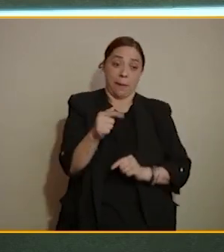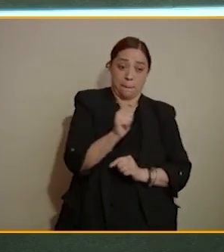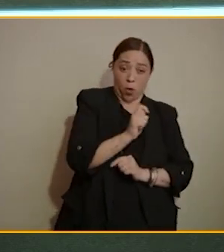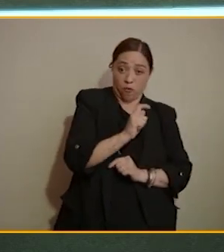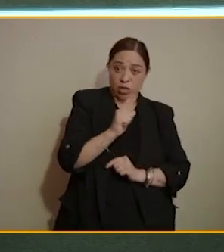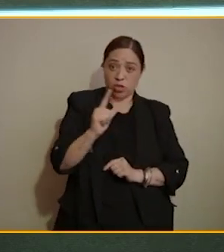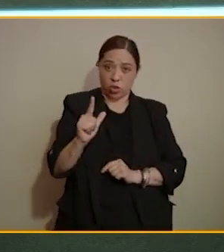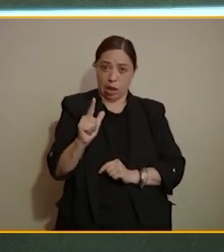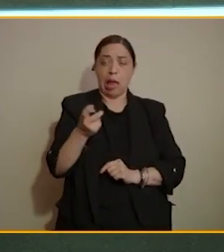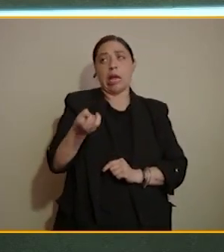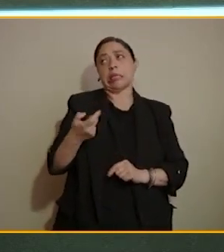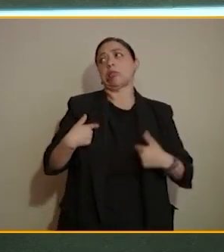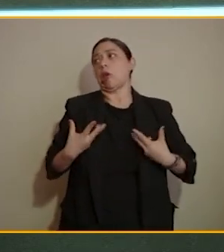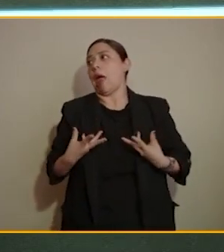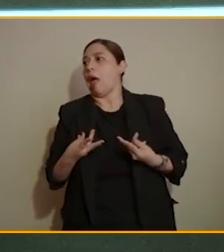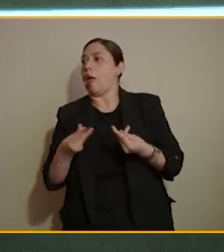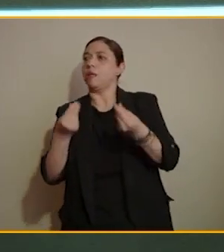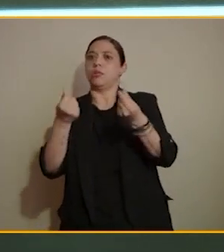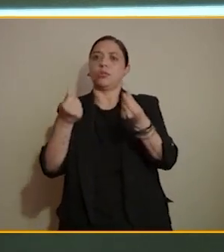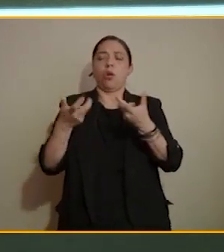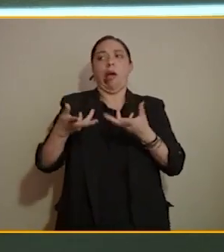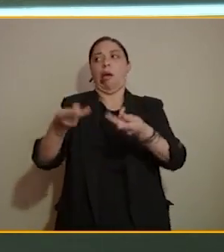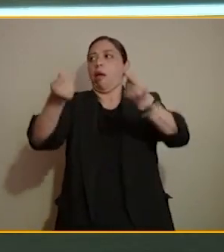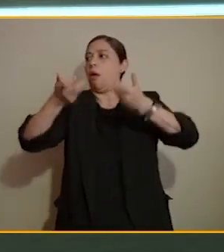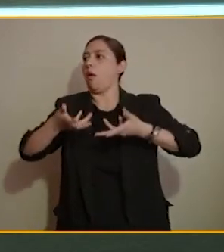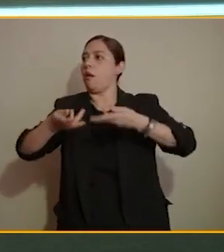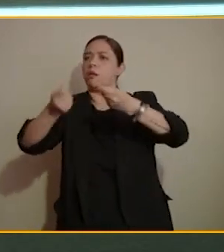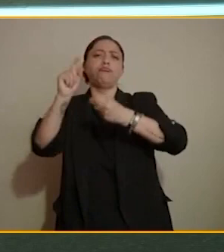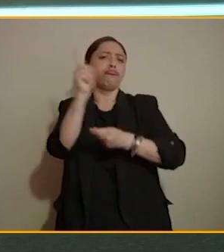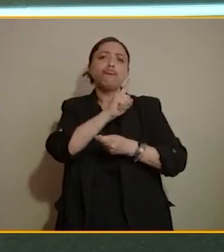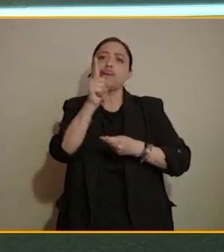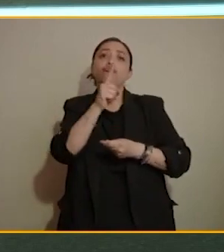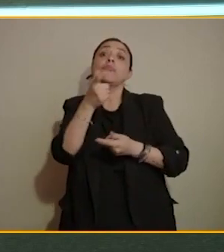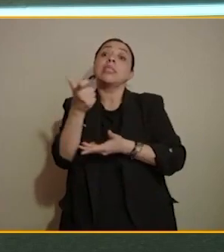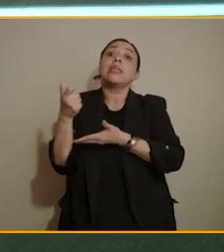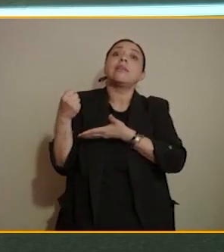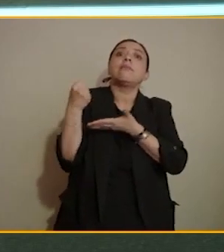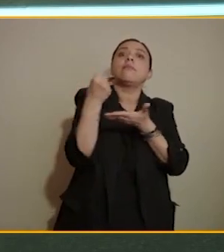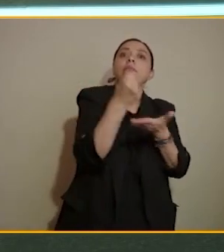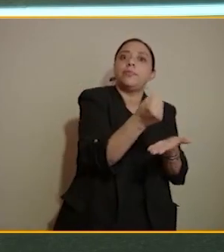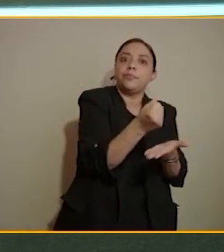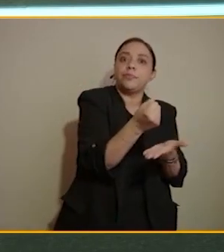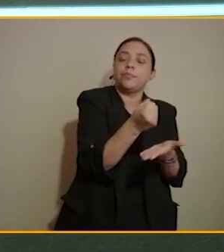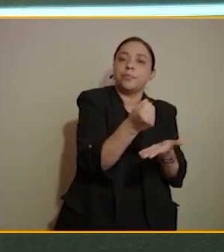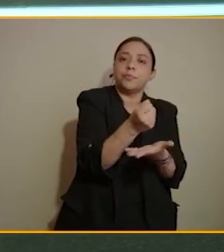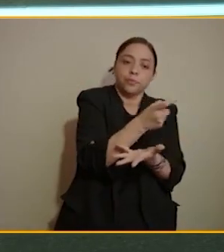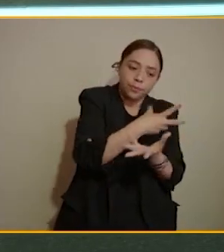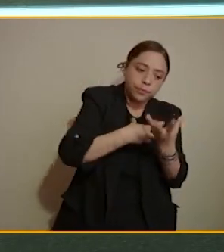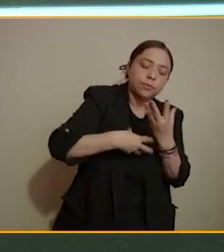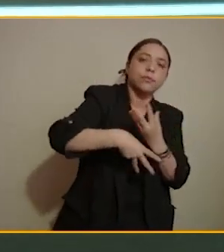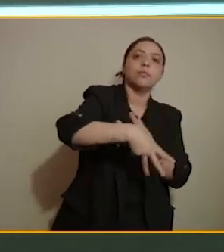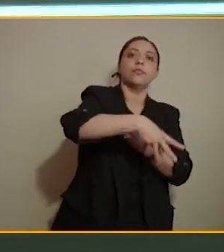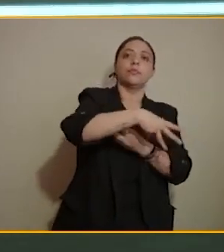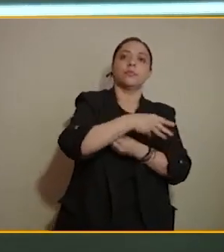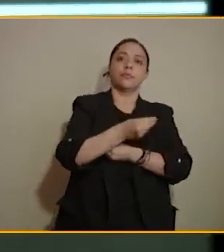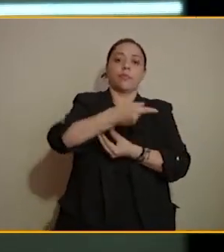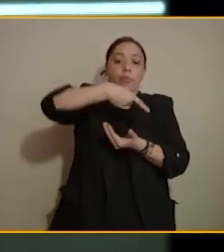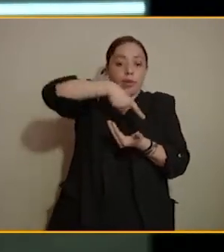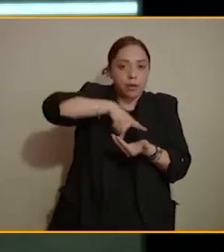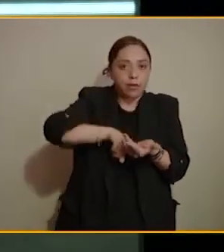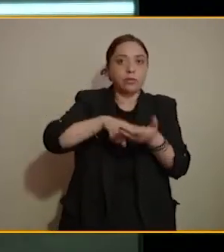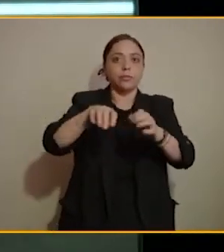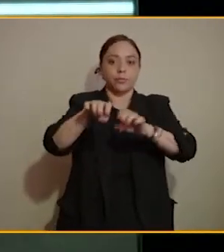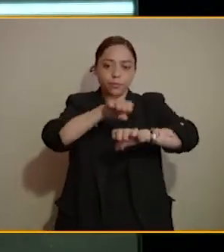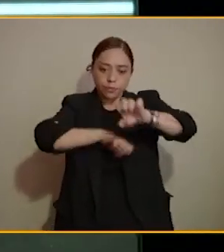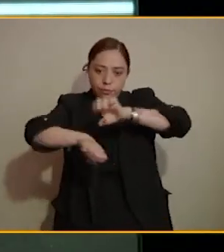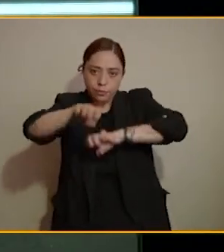no es un gasto, sino una inversión. Pero sobre todo, a que desde ellos en el interior puedan tener todos